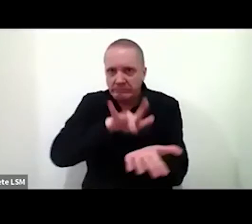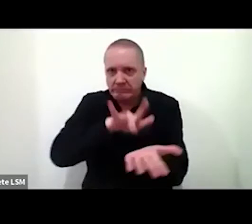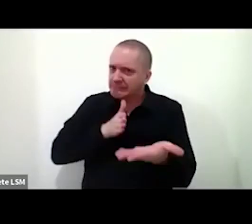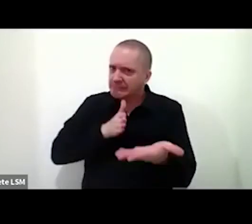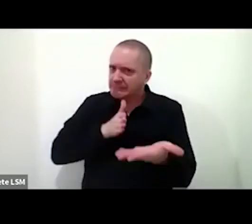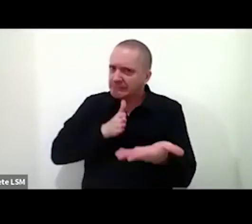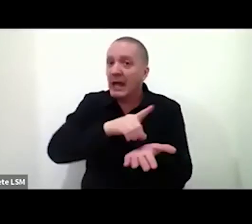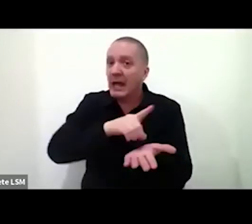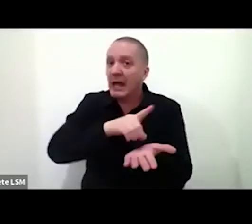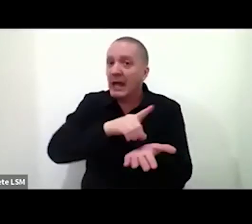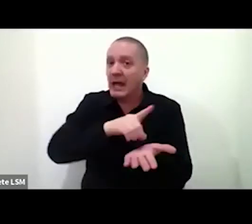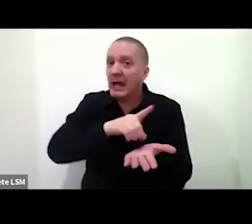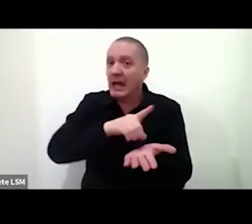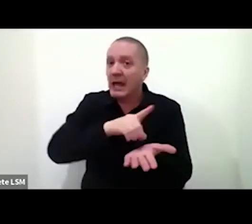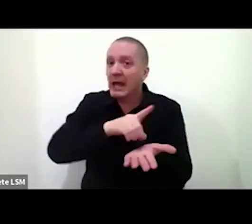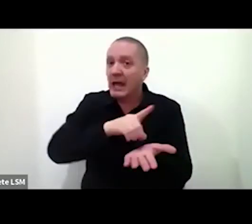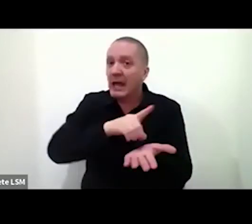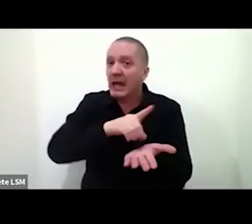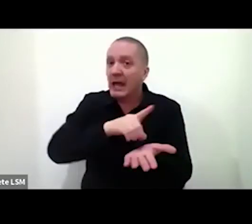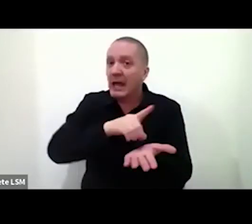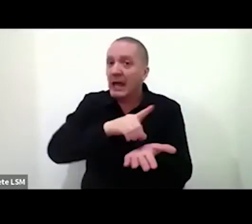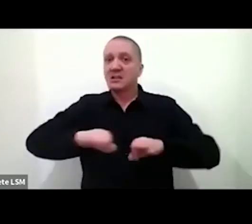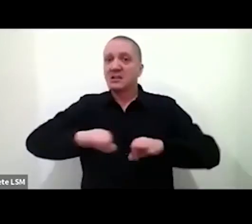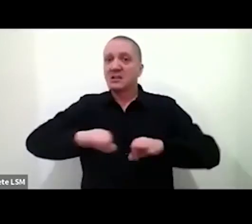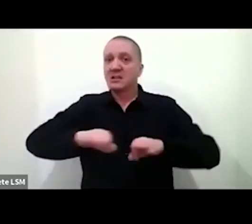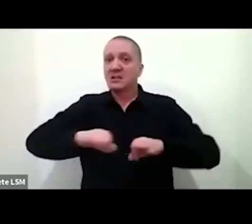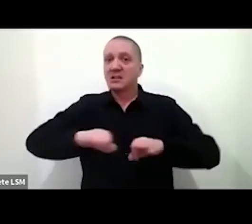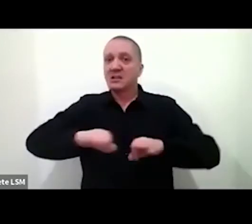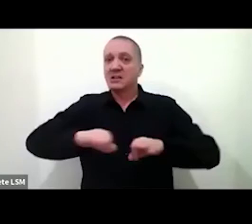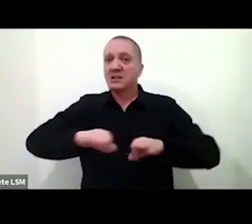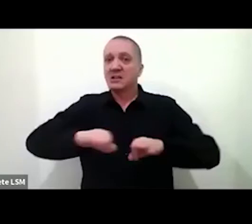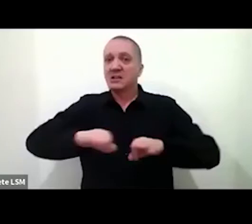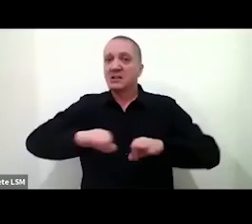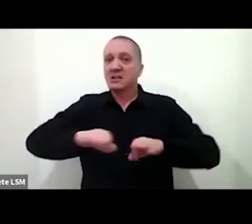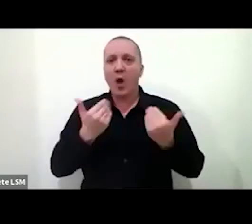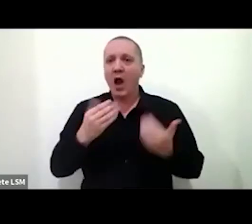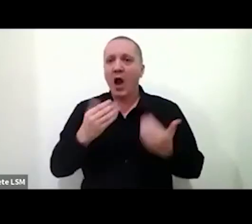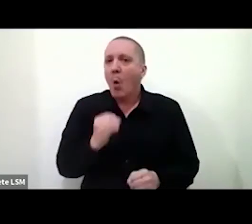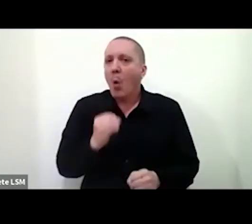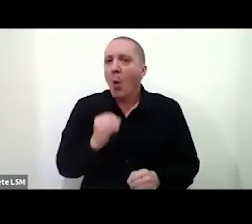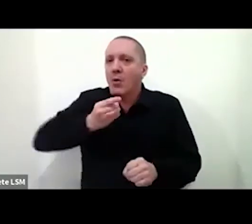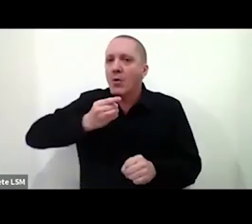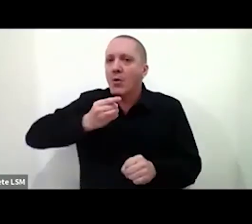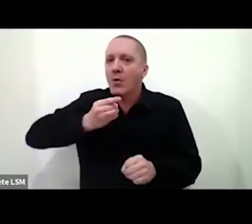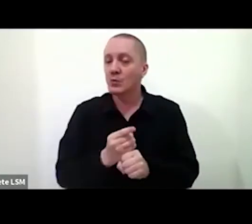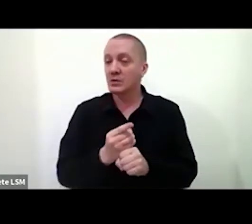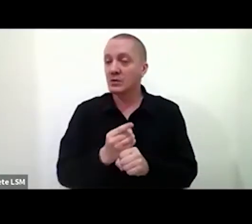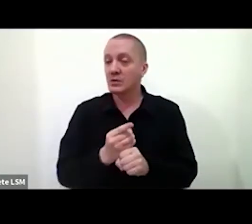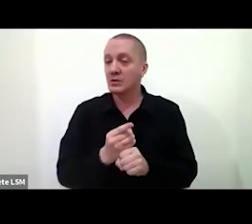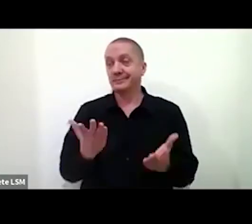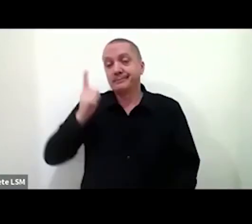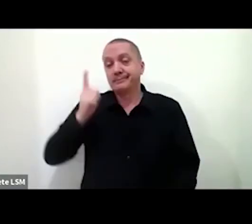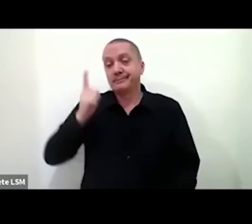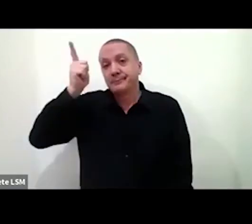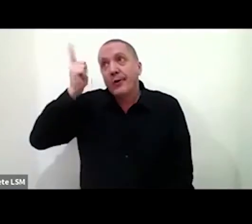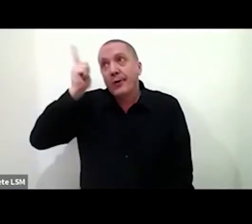logre el resultado que esperamos y por el que venimos peleando desde hace tantos años y sea ley de inmediato la inclusión laboral real.